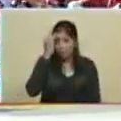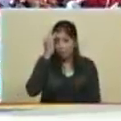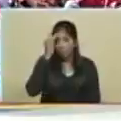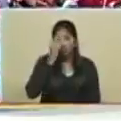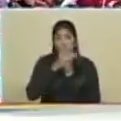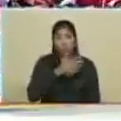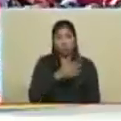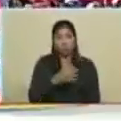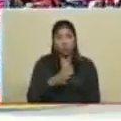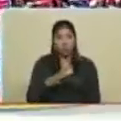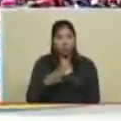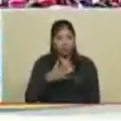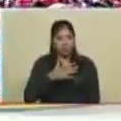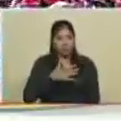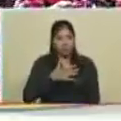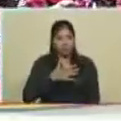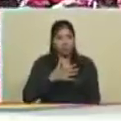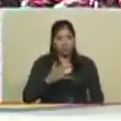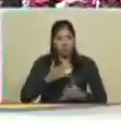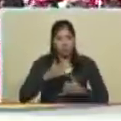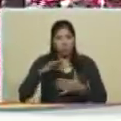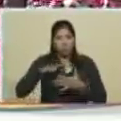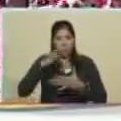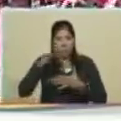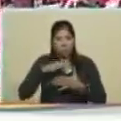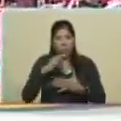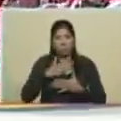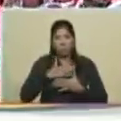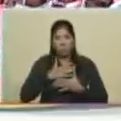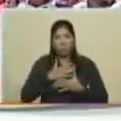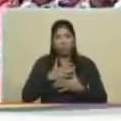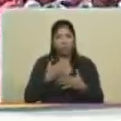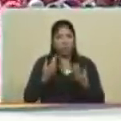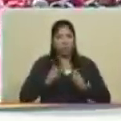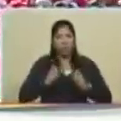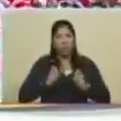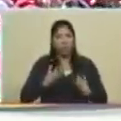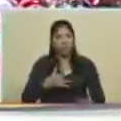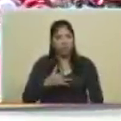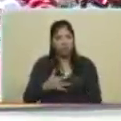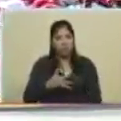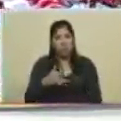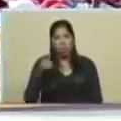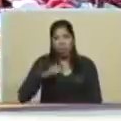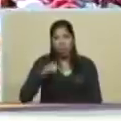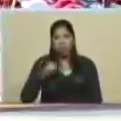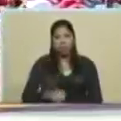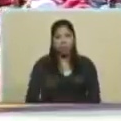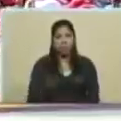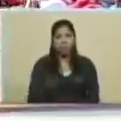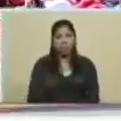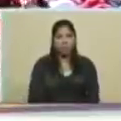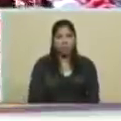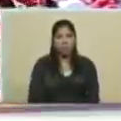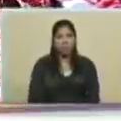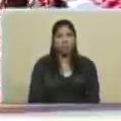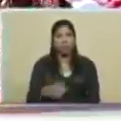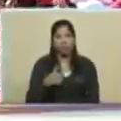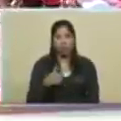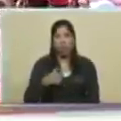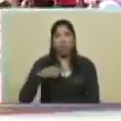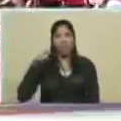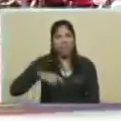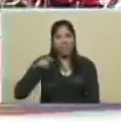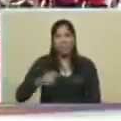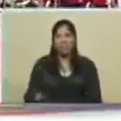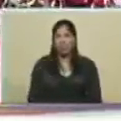en su espíritu original, está más vigente que nunca, y yo necesito la fuerza